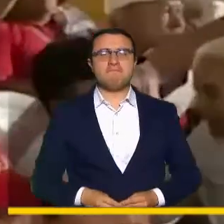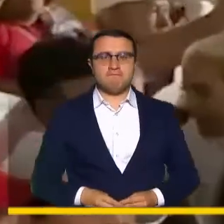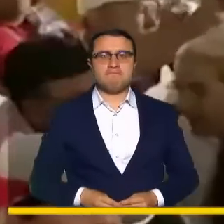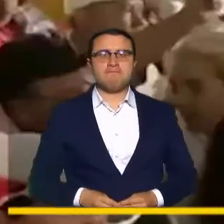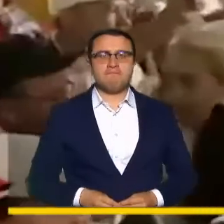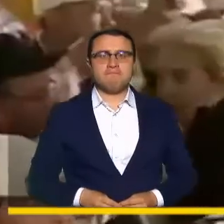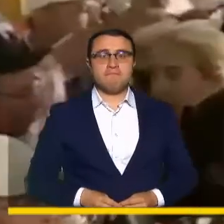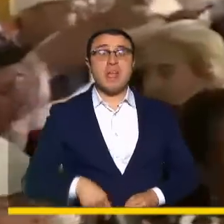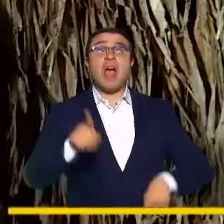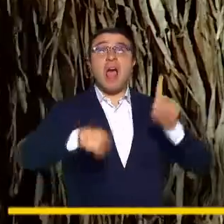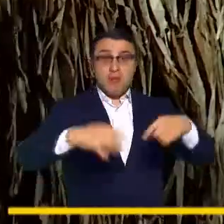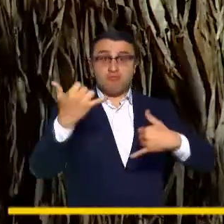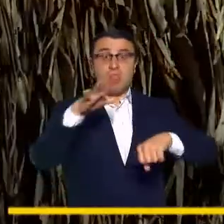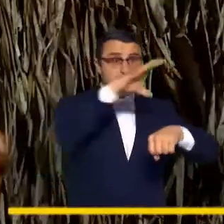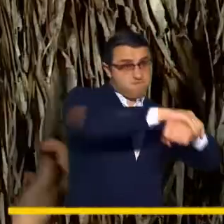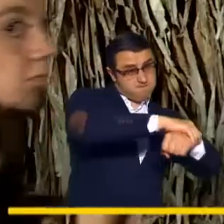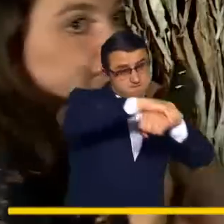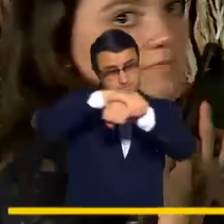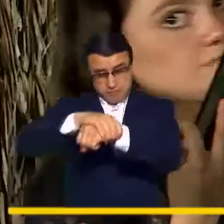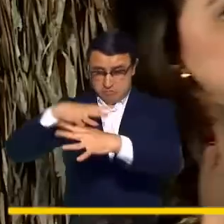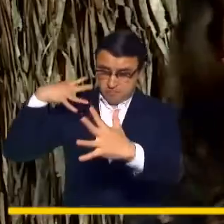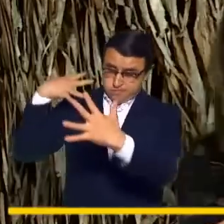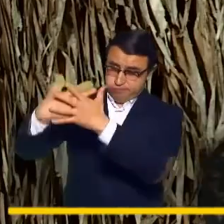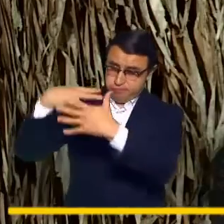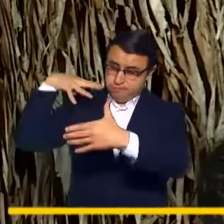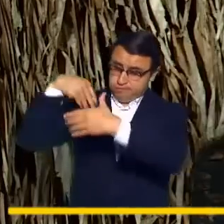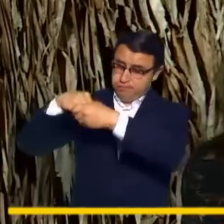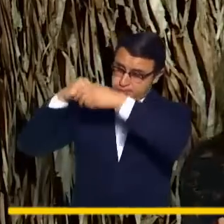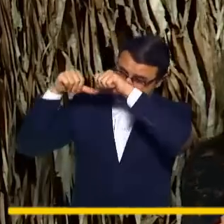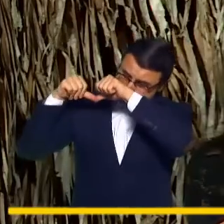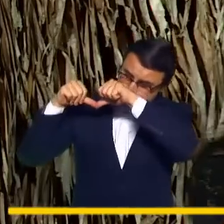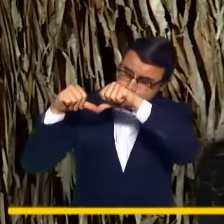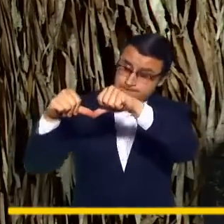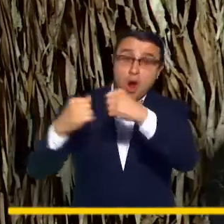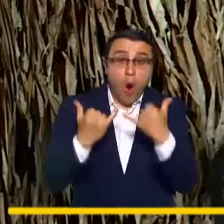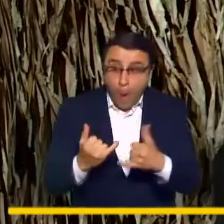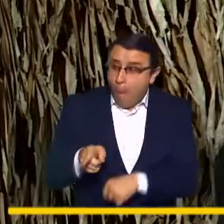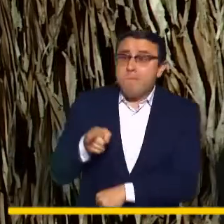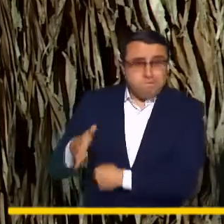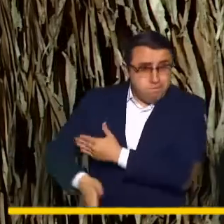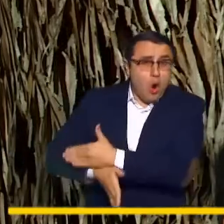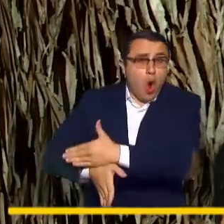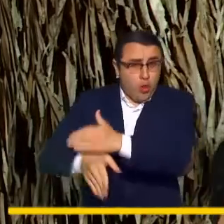Aún están presos. Aún están presos.